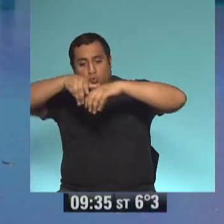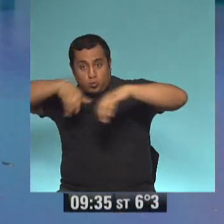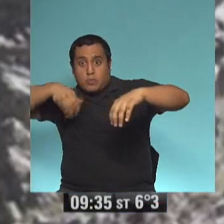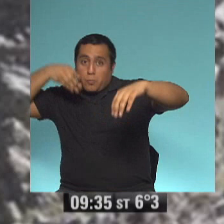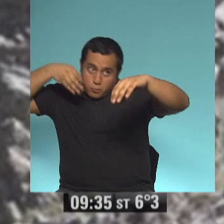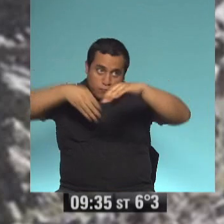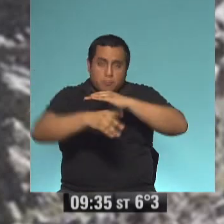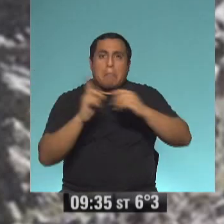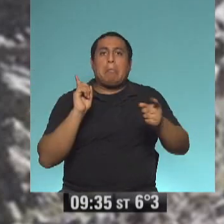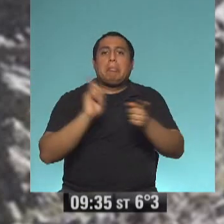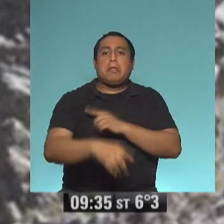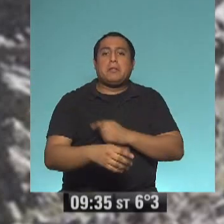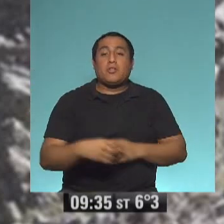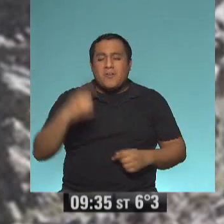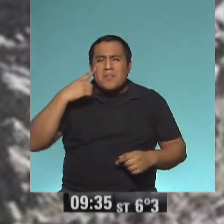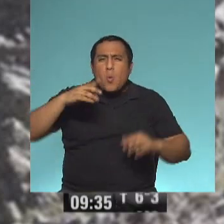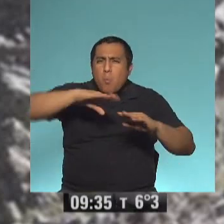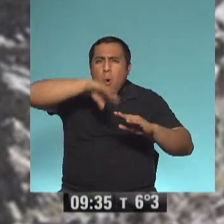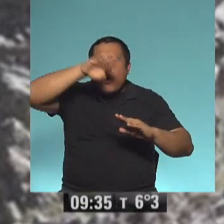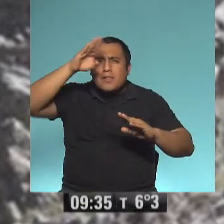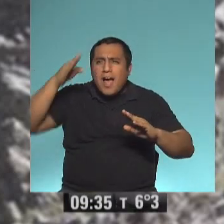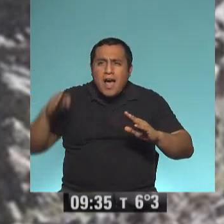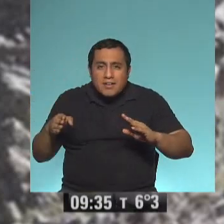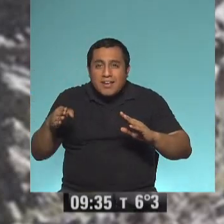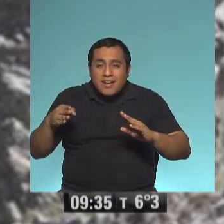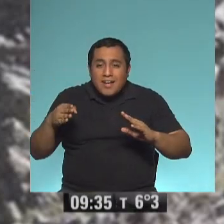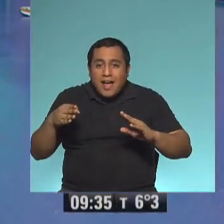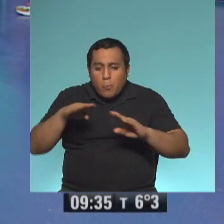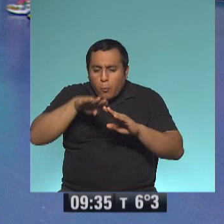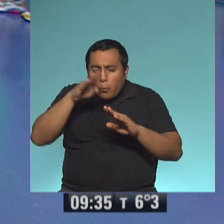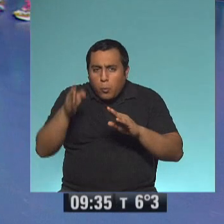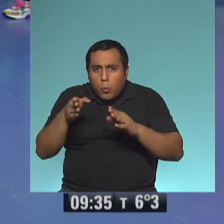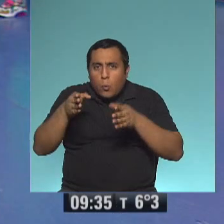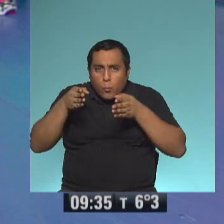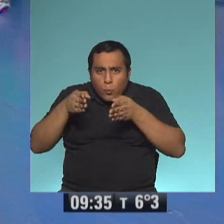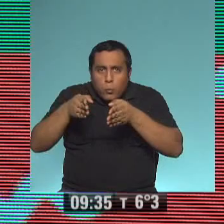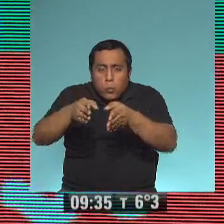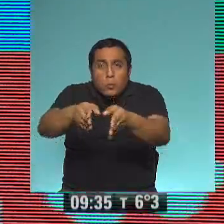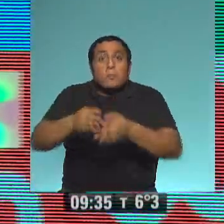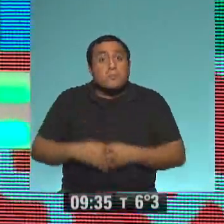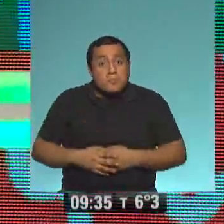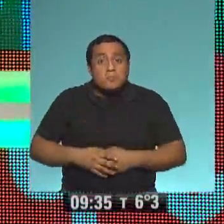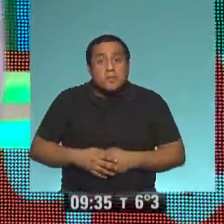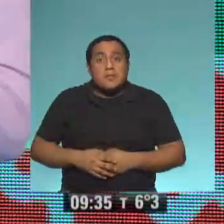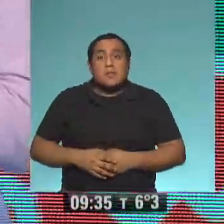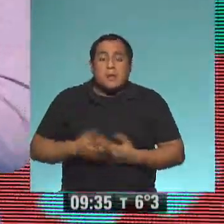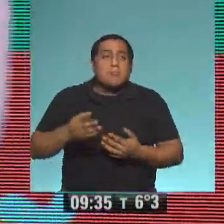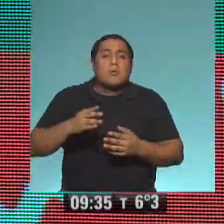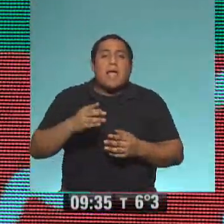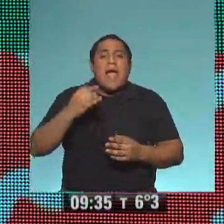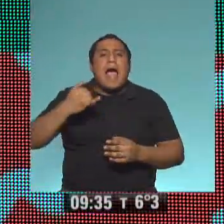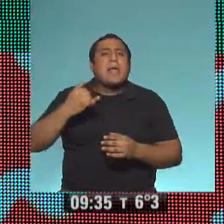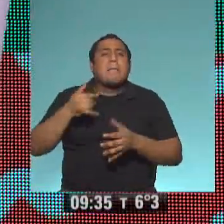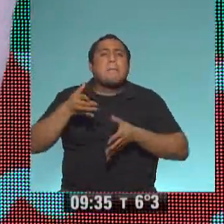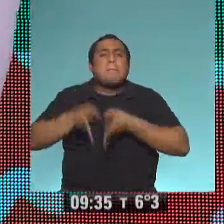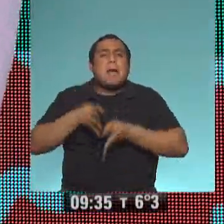está adentro de una montaña, ¿no? Sí. Atraviesa la montaña porque hay máquinas especiales que son para hacer túneles que